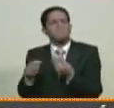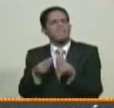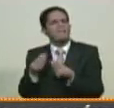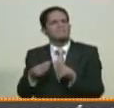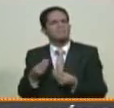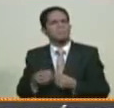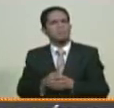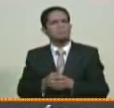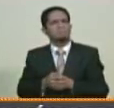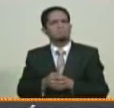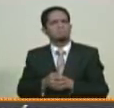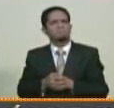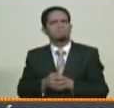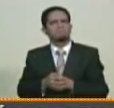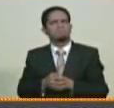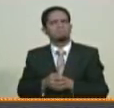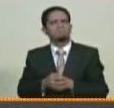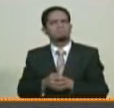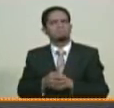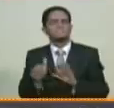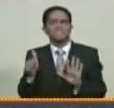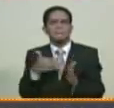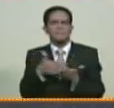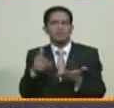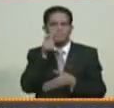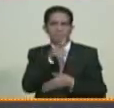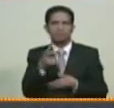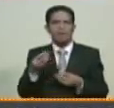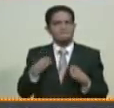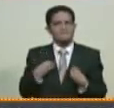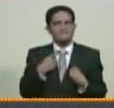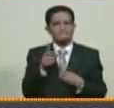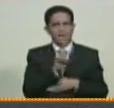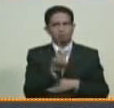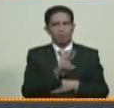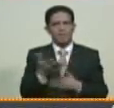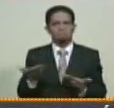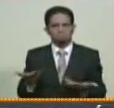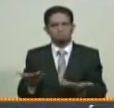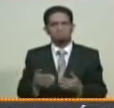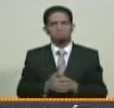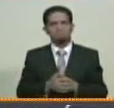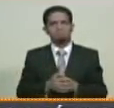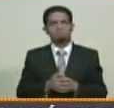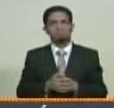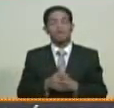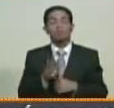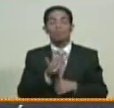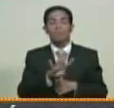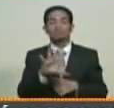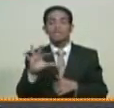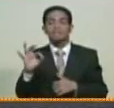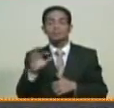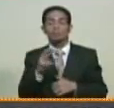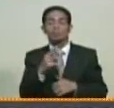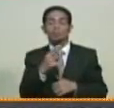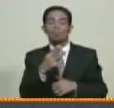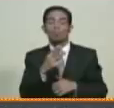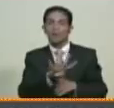como hacemos con los e-mails que vea ya con las 430 mil viviendas que se les han entregado